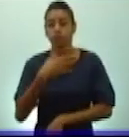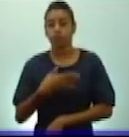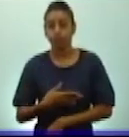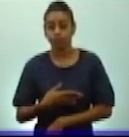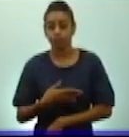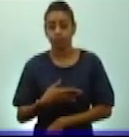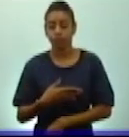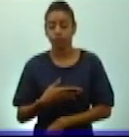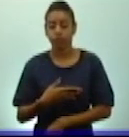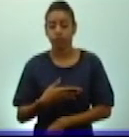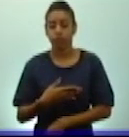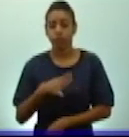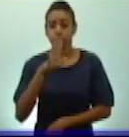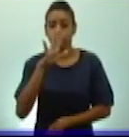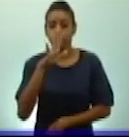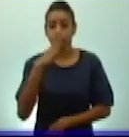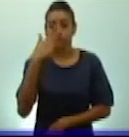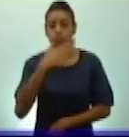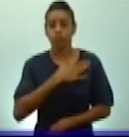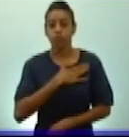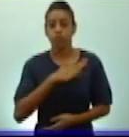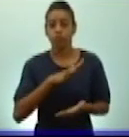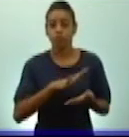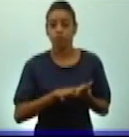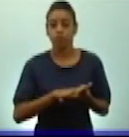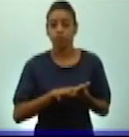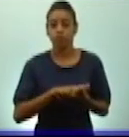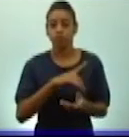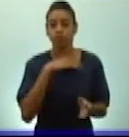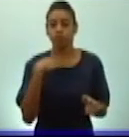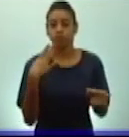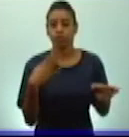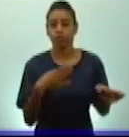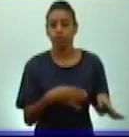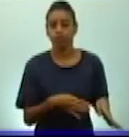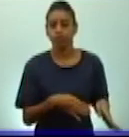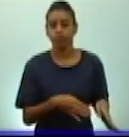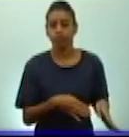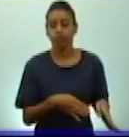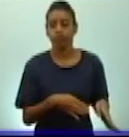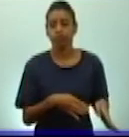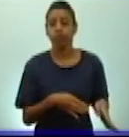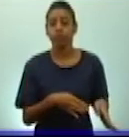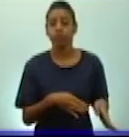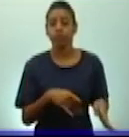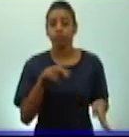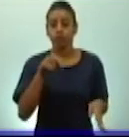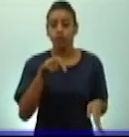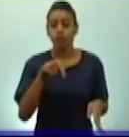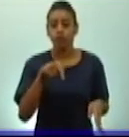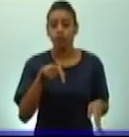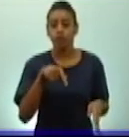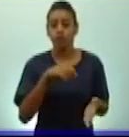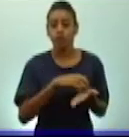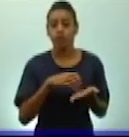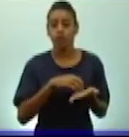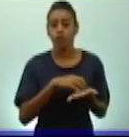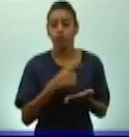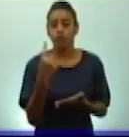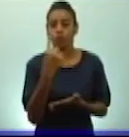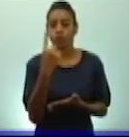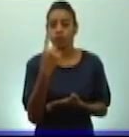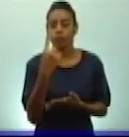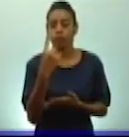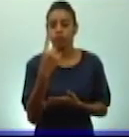Castro el 5 de marzo en el sepelio de los mártires de esa explosión, y fue en ese acto donde por primera